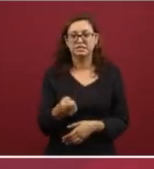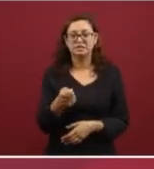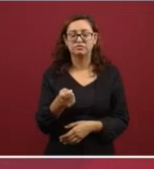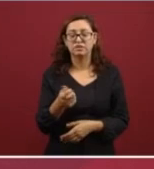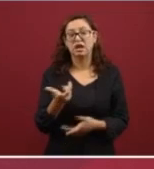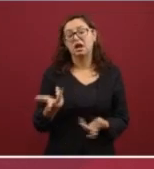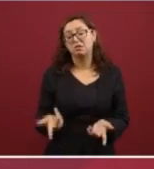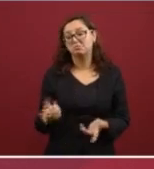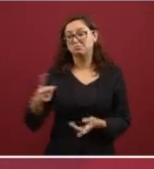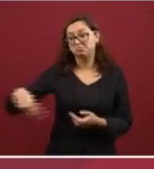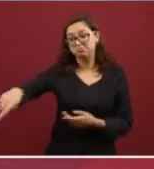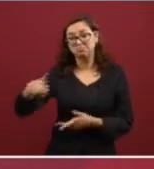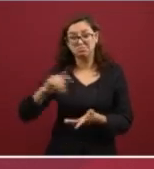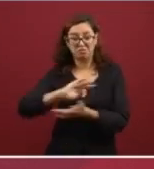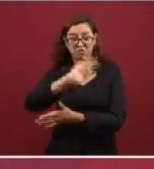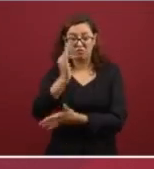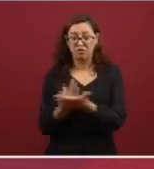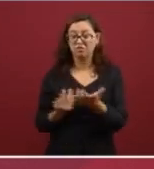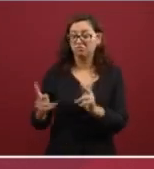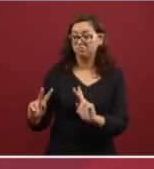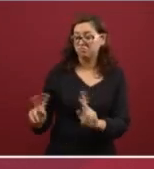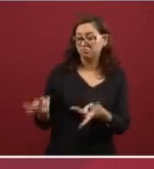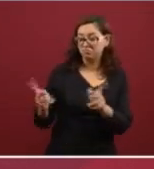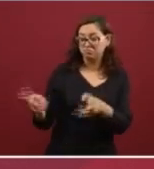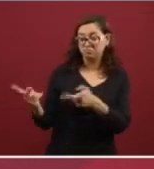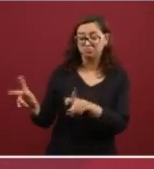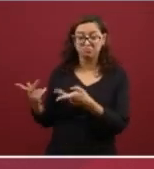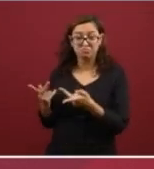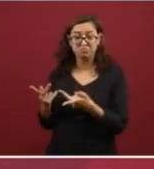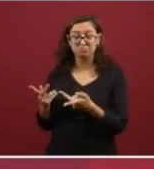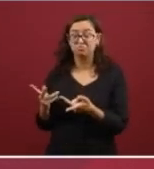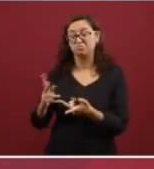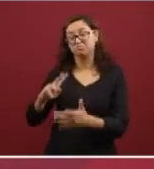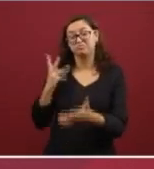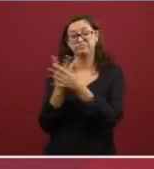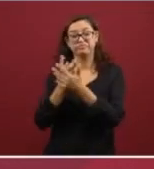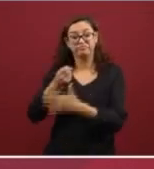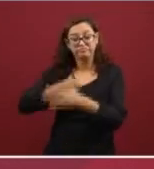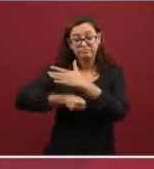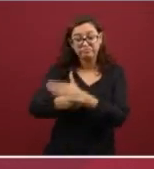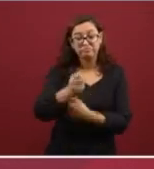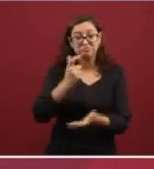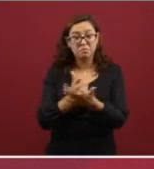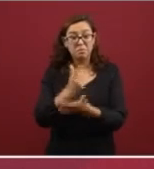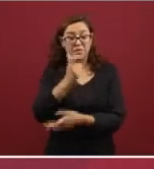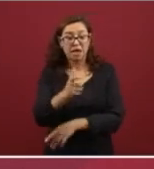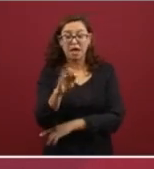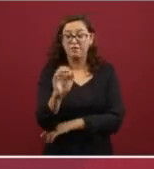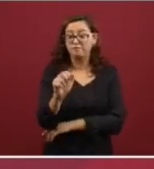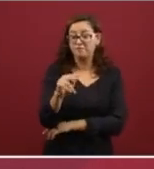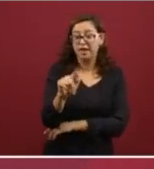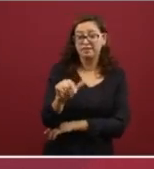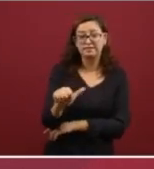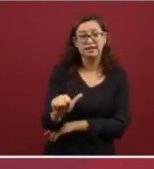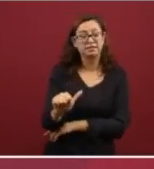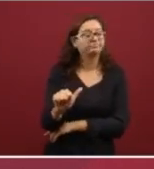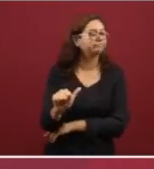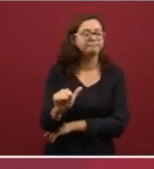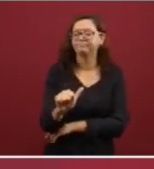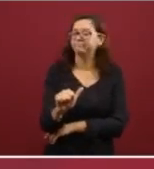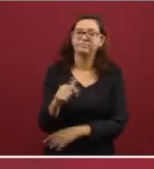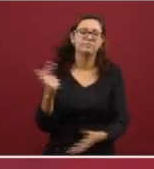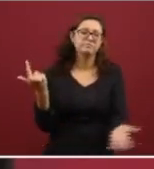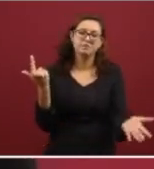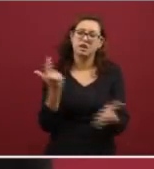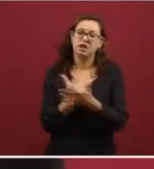fianza quienes cometan estos ilícitos. En el caso del reparto de fertilizantes